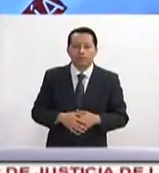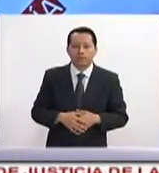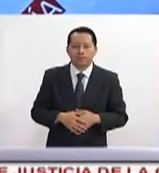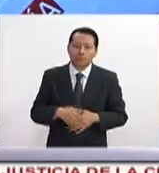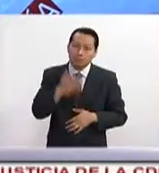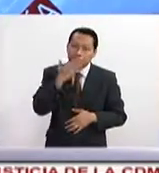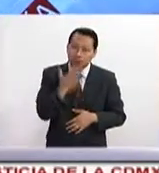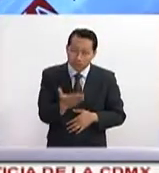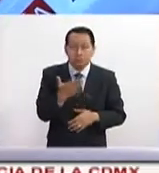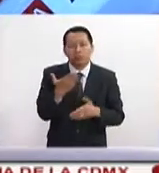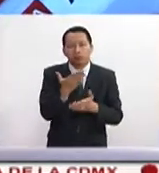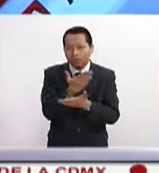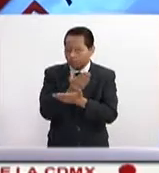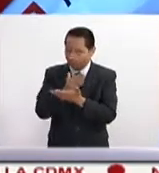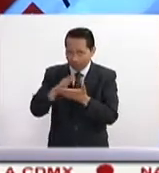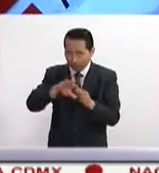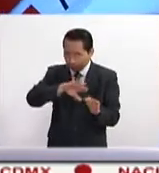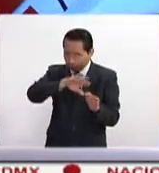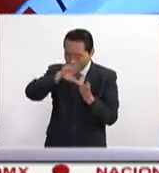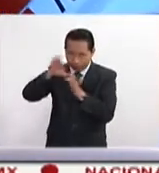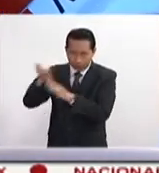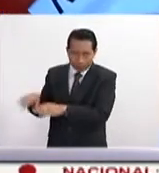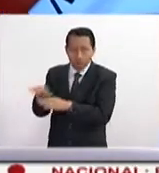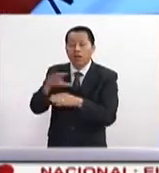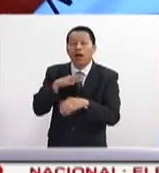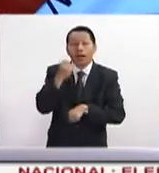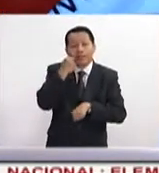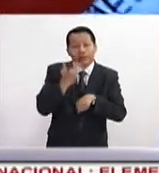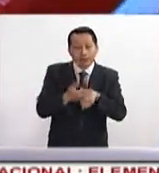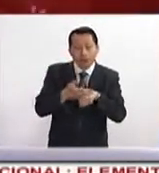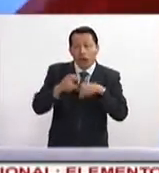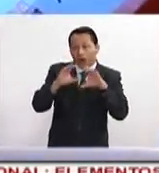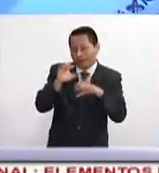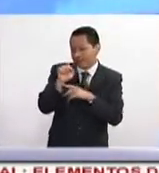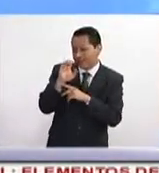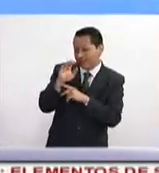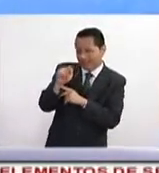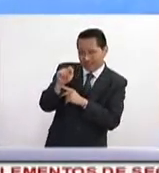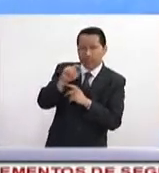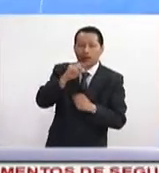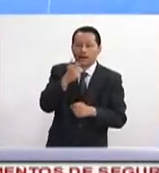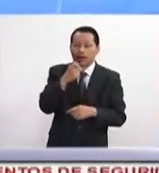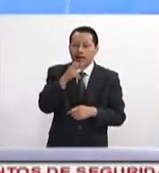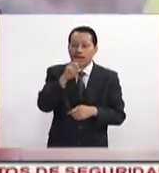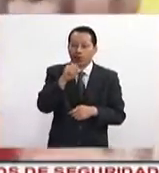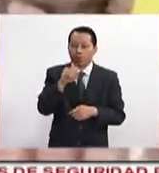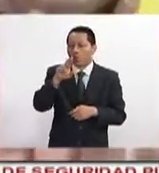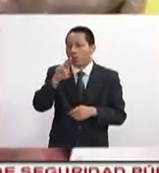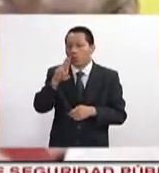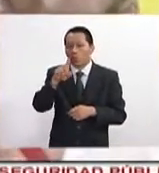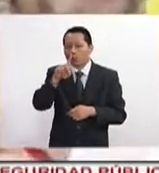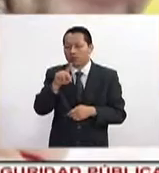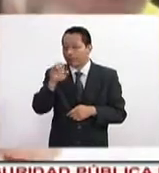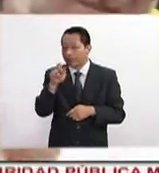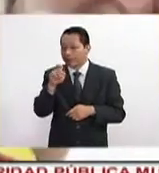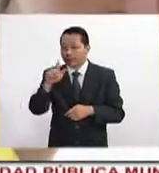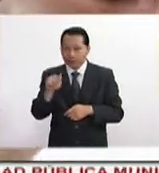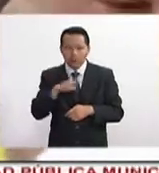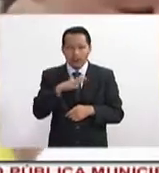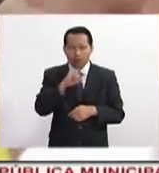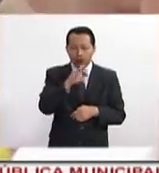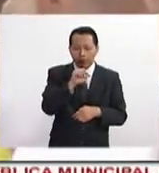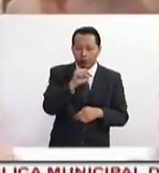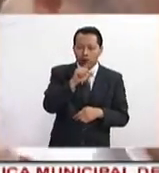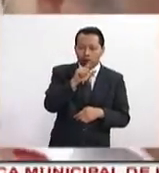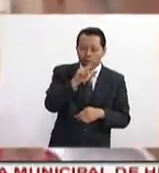Pues muy bien, vámonos a otros asuntos, y es que el secretario de Comunicaciones y Transportes, Gerardo Ruiz Esparza, ordenó la destitución de José Luis